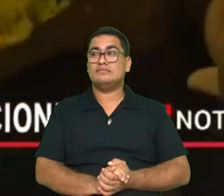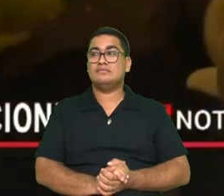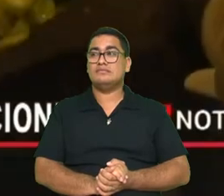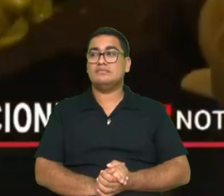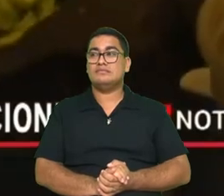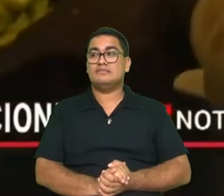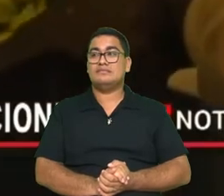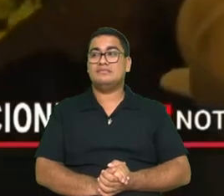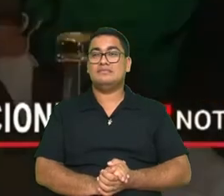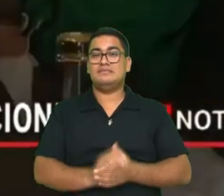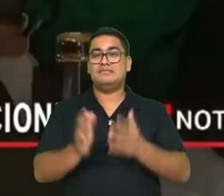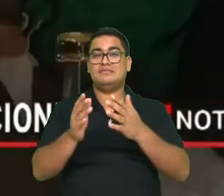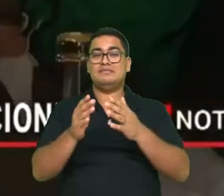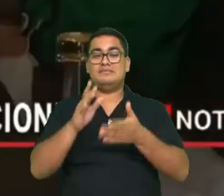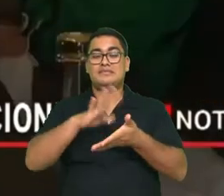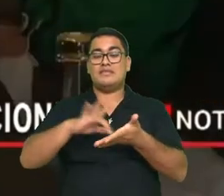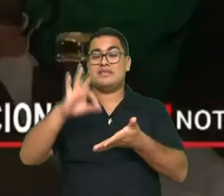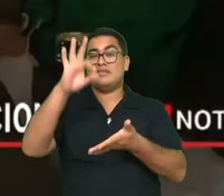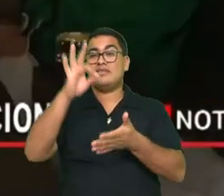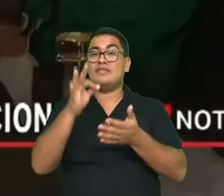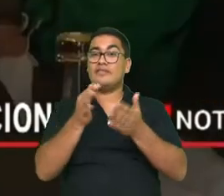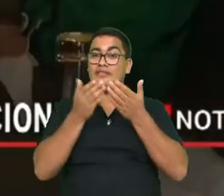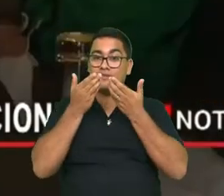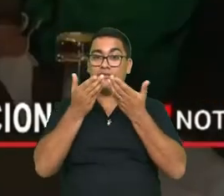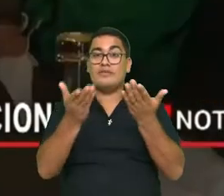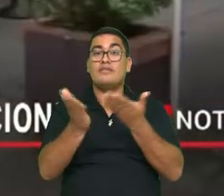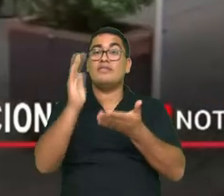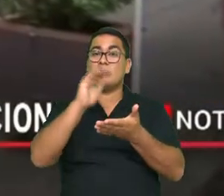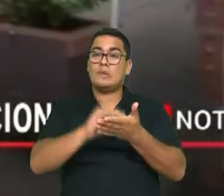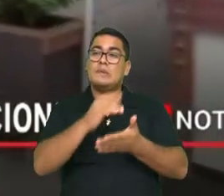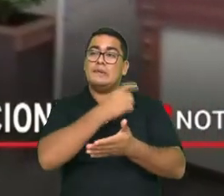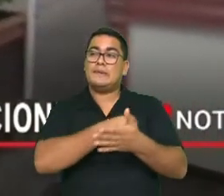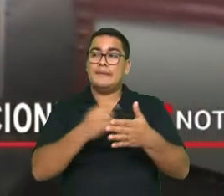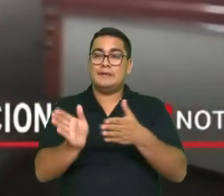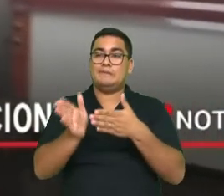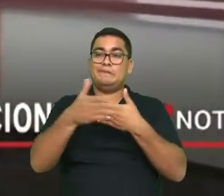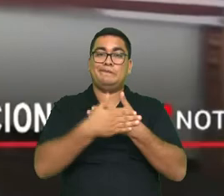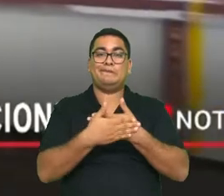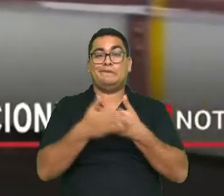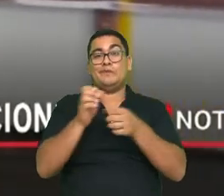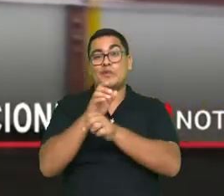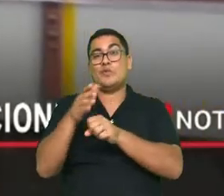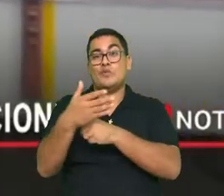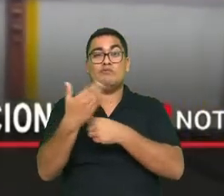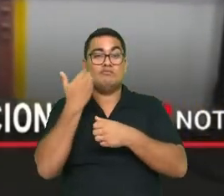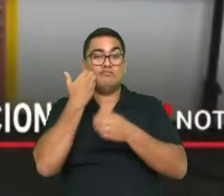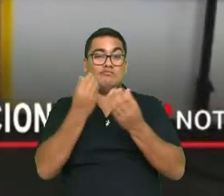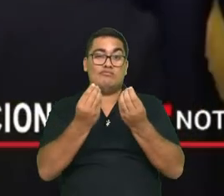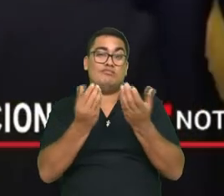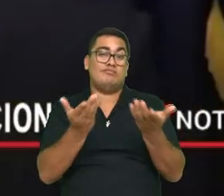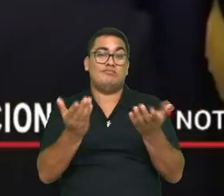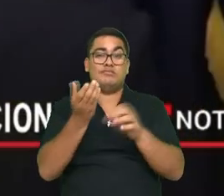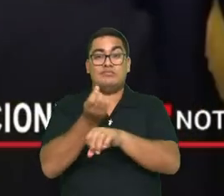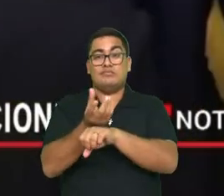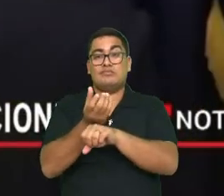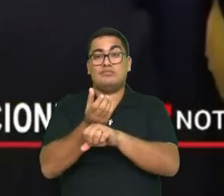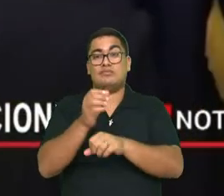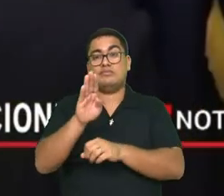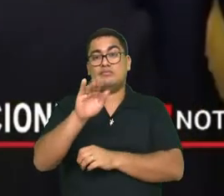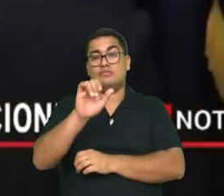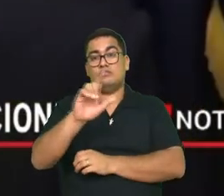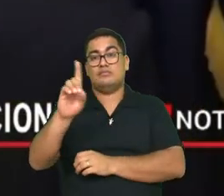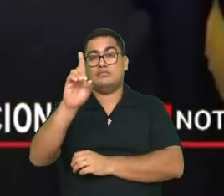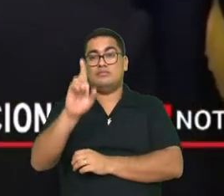La ciudad de Nueva York anunció que volverá a cerrar sus escuelas ante el avance del COVID-19. El alcalde Bill de